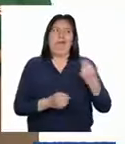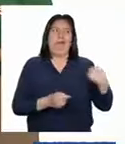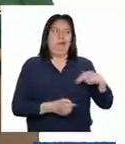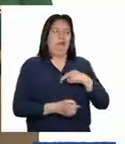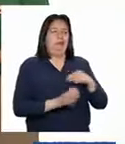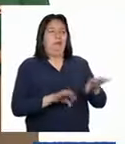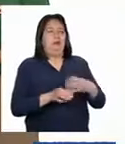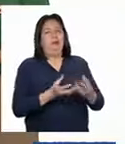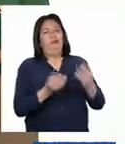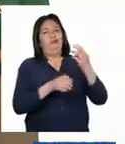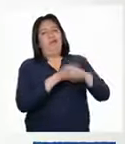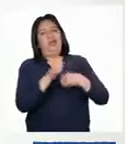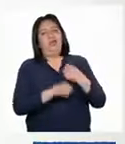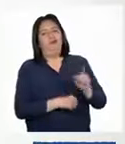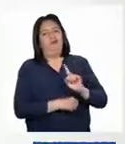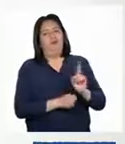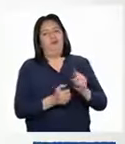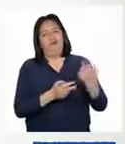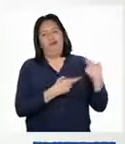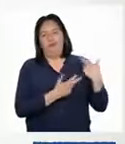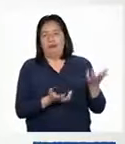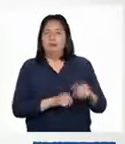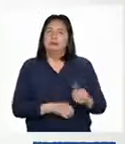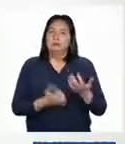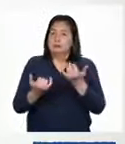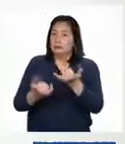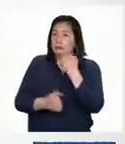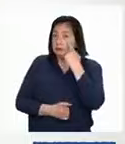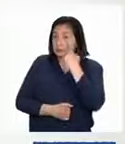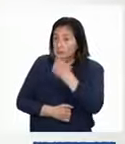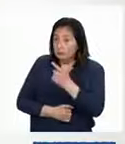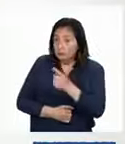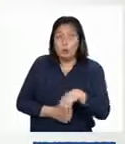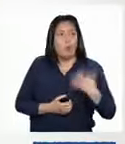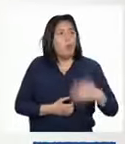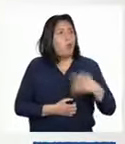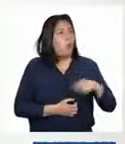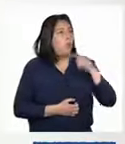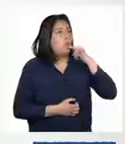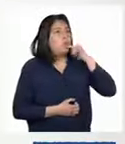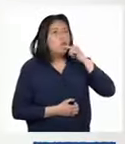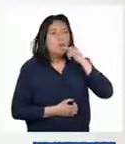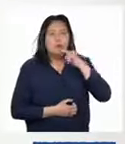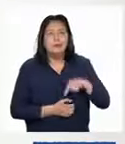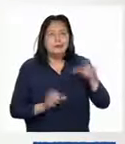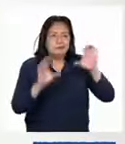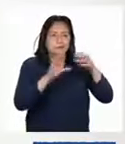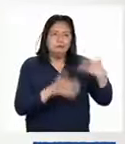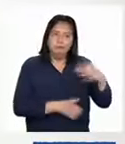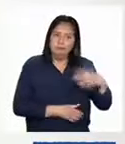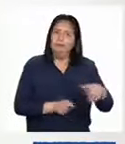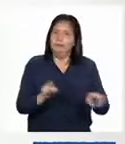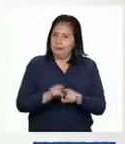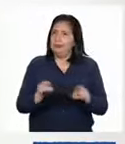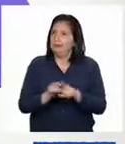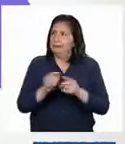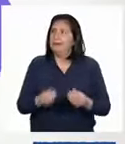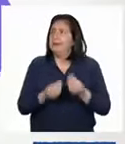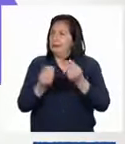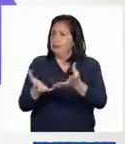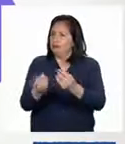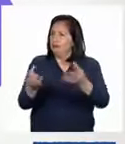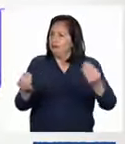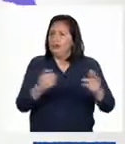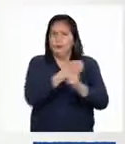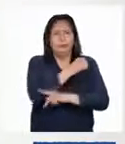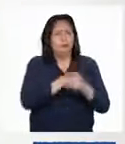irresponsablemente por tantos años. Ahora quiero que conozcan a una gran científica quien también ha aportado enormemente